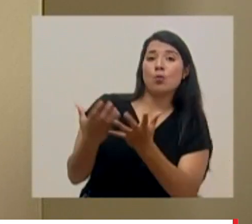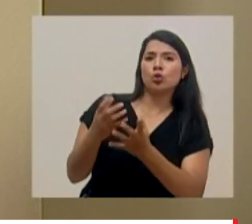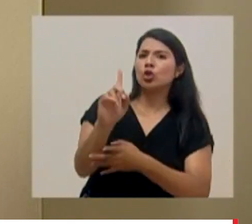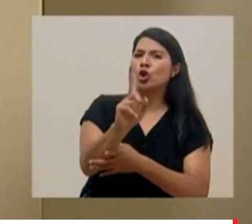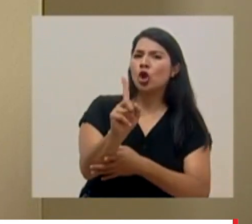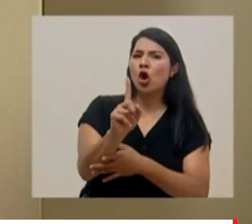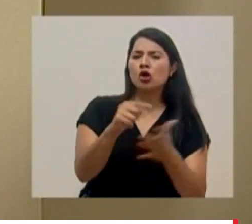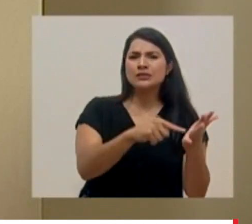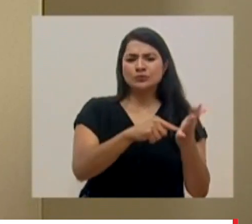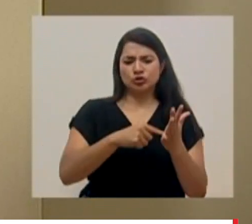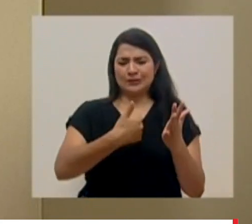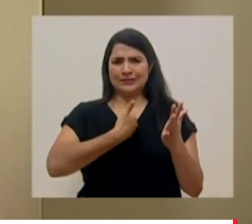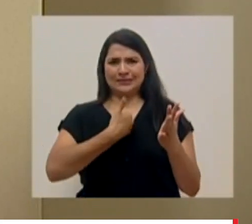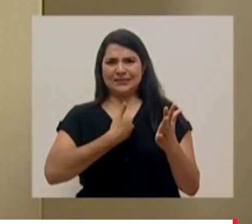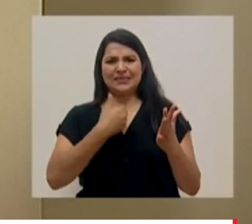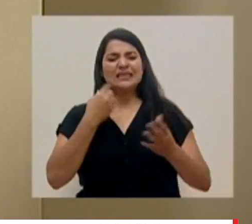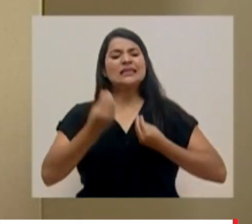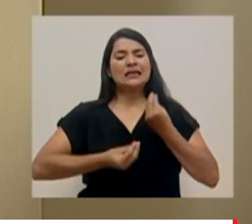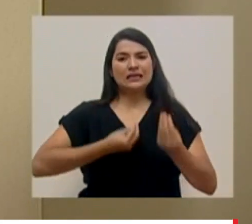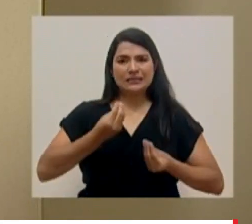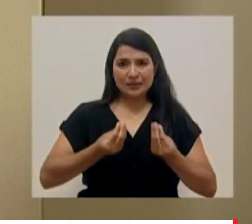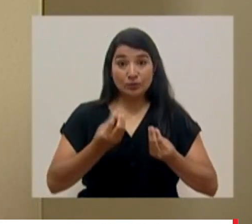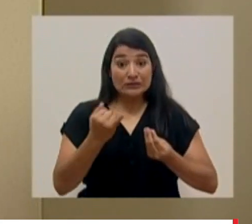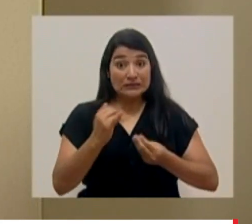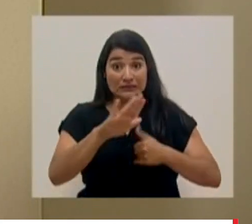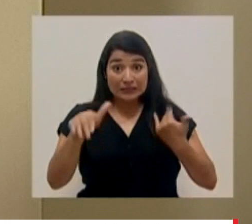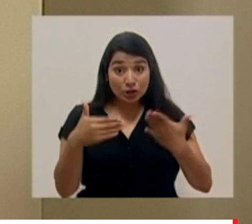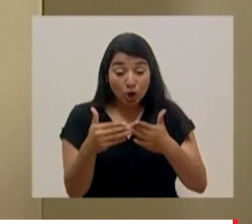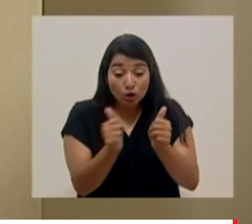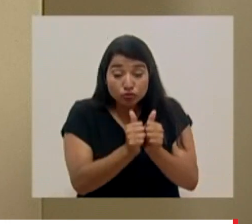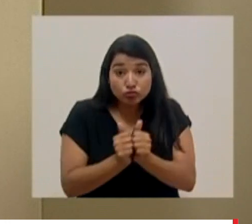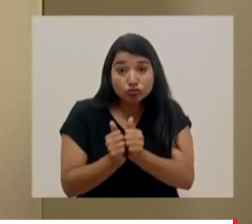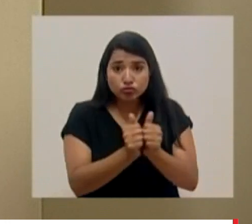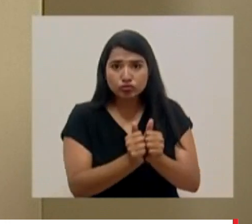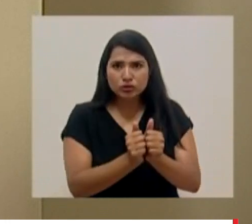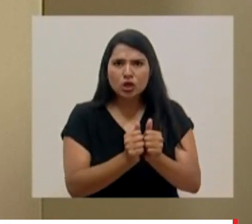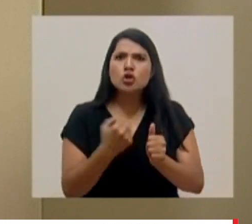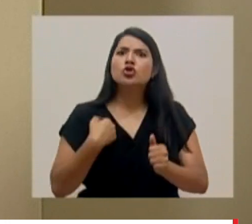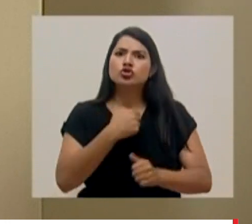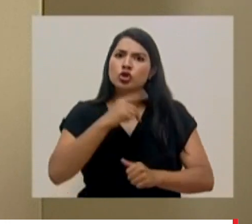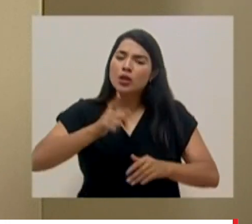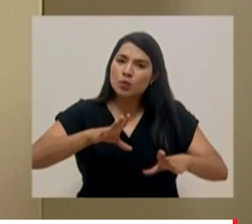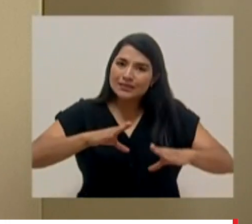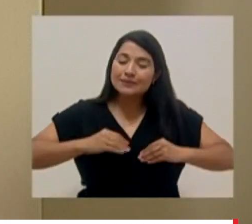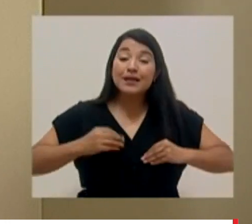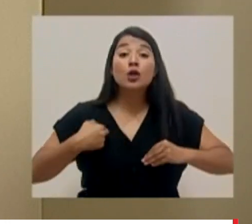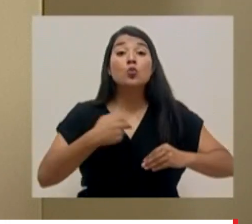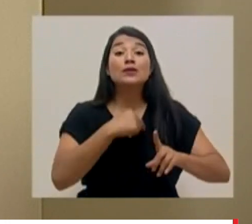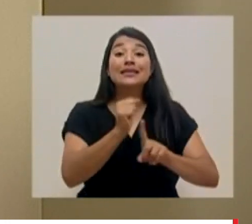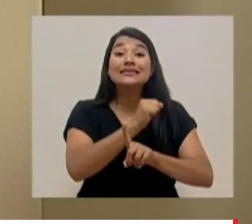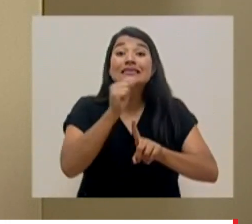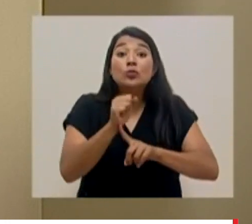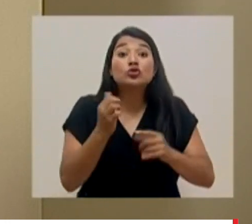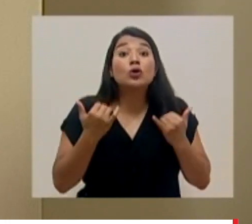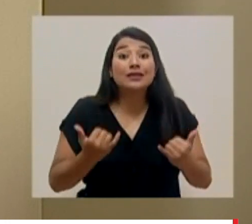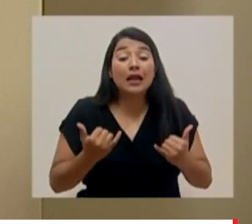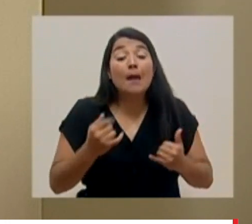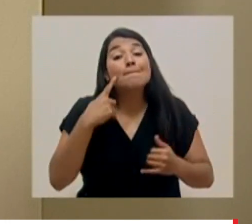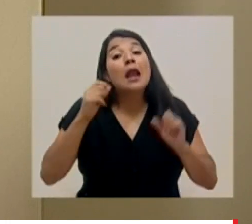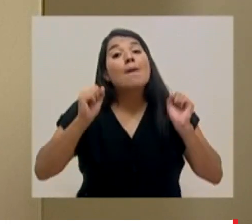mismos, qué podemos hacer. Si nos unimos todos, aceptamos la realidad que estamos viviendo y nos